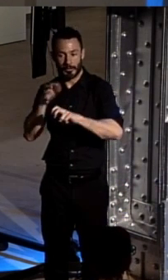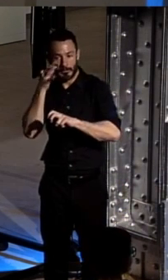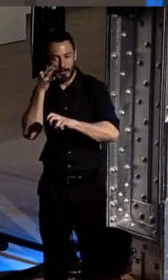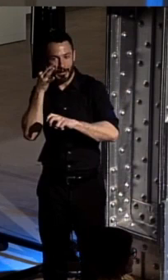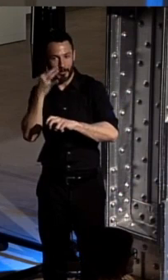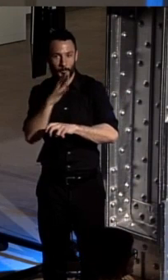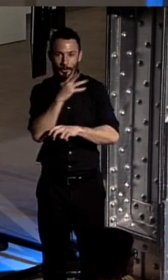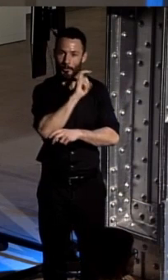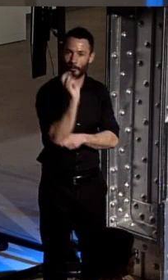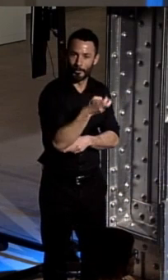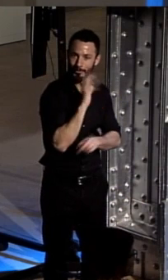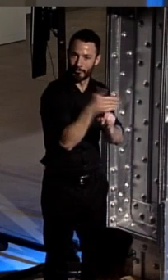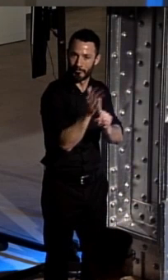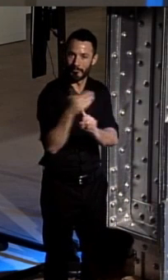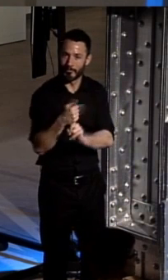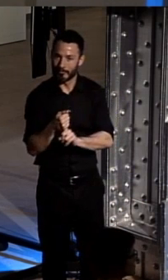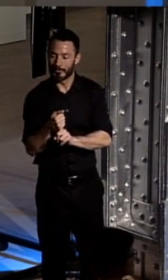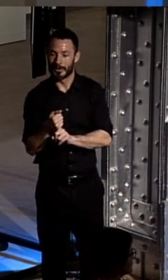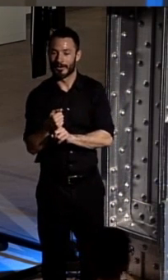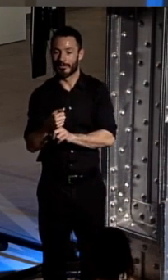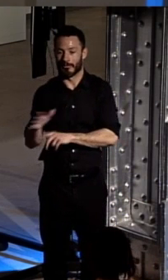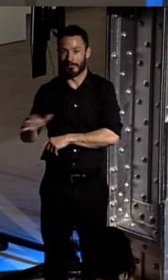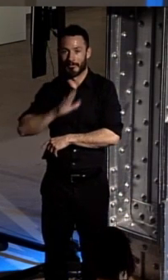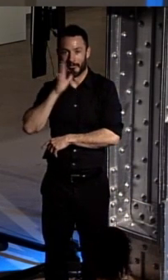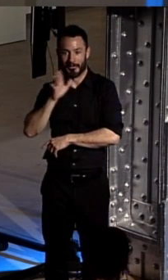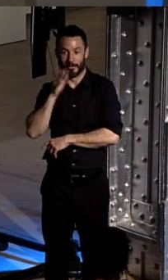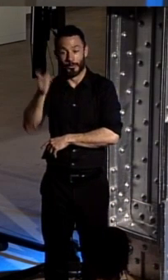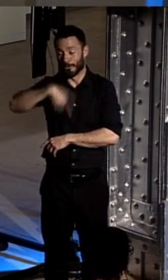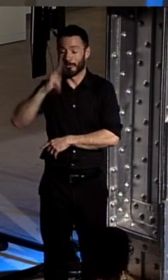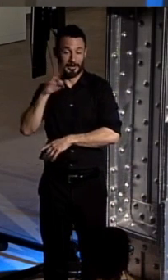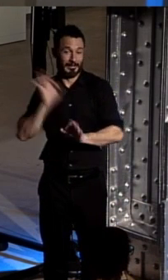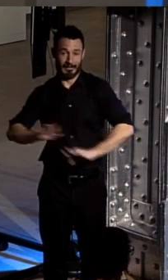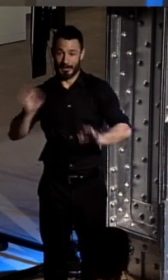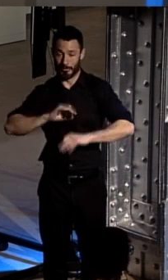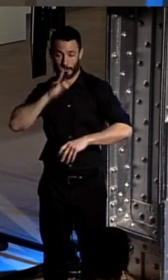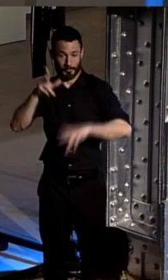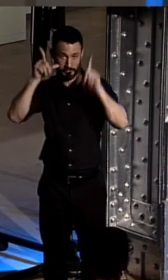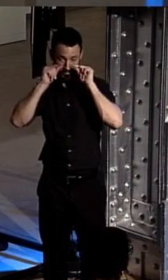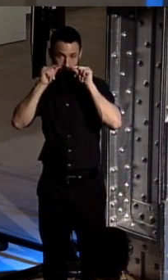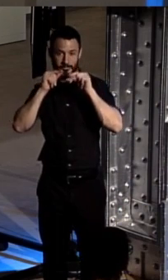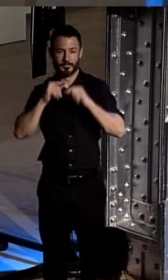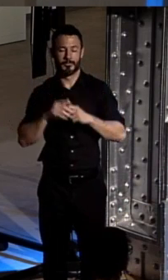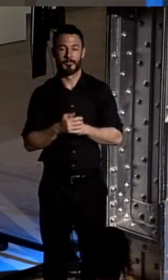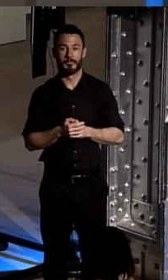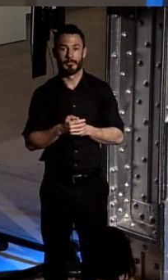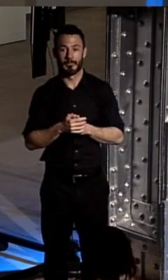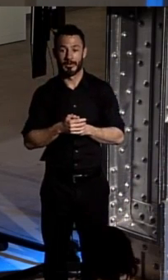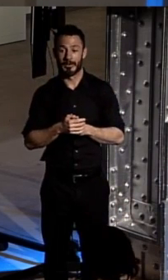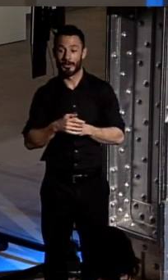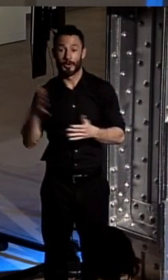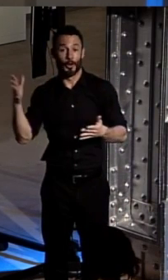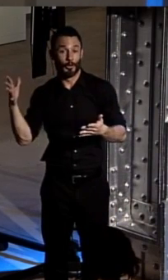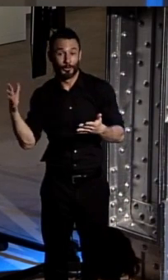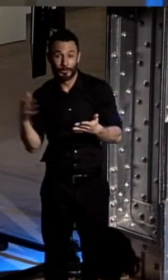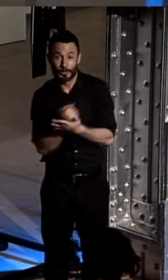más conmovedoras. En este caso, lo más increíble, ustedes no lo vieron porque están con los ojos cerrados, pero quizá lo escucharon, lo voy a decir otra vez en buen argentino, todos se